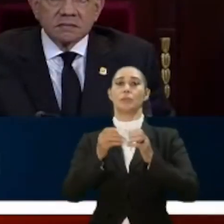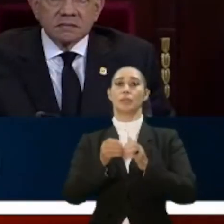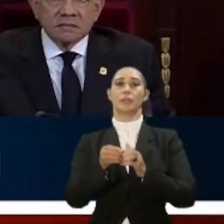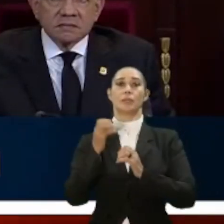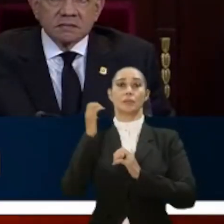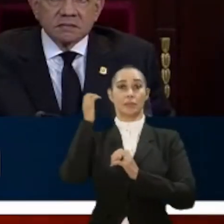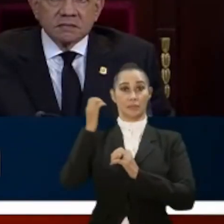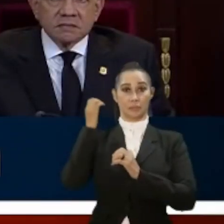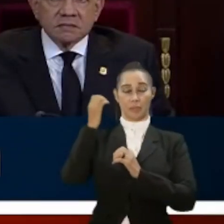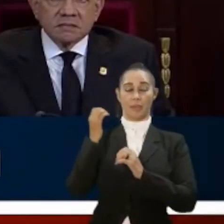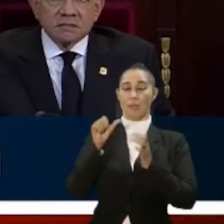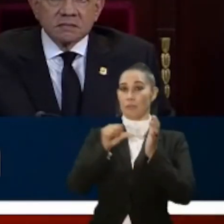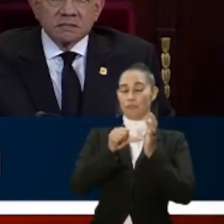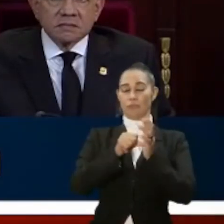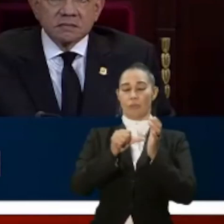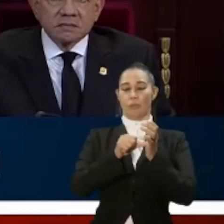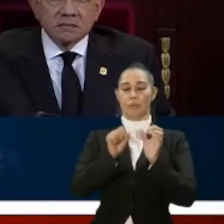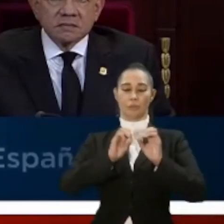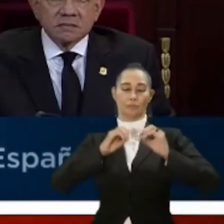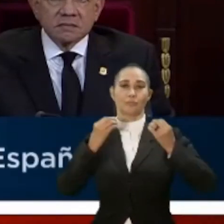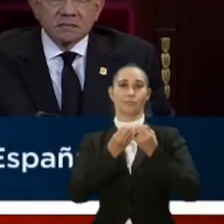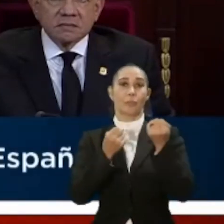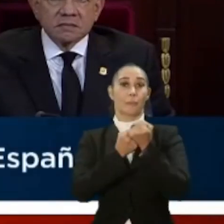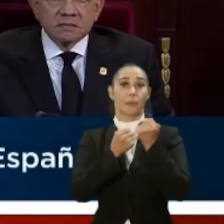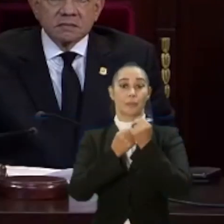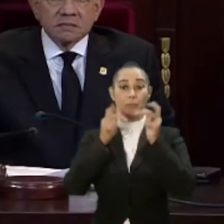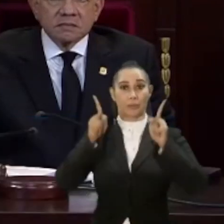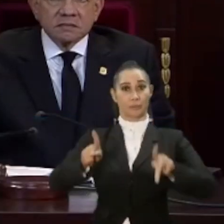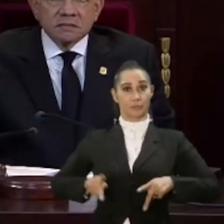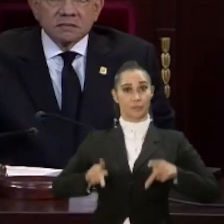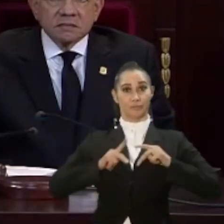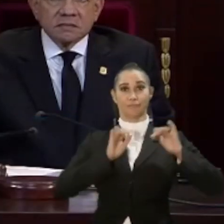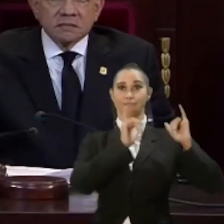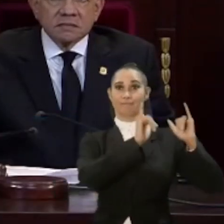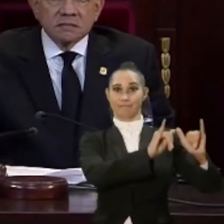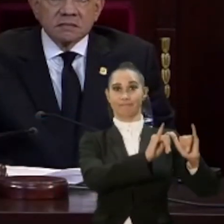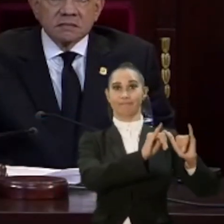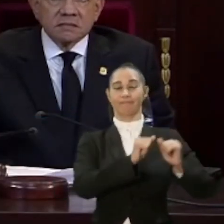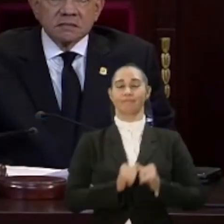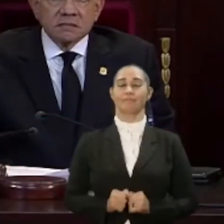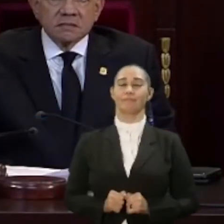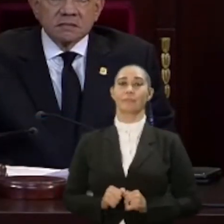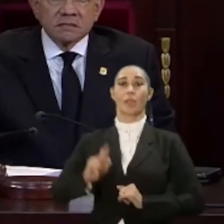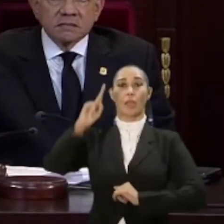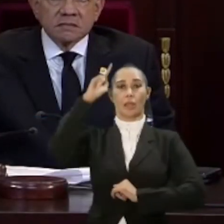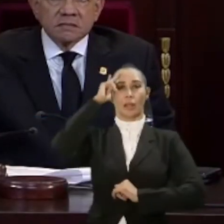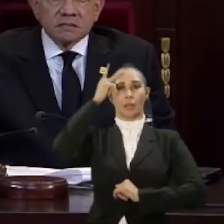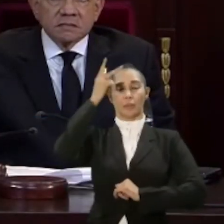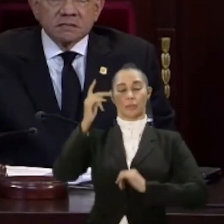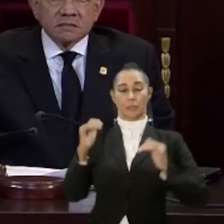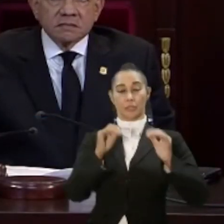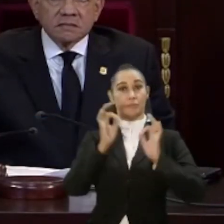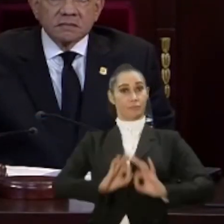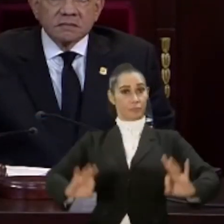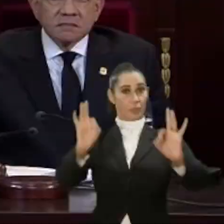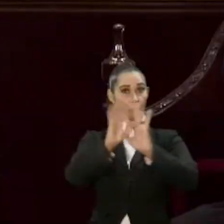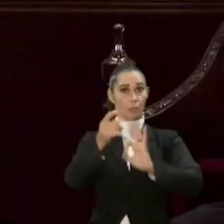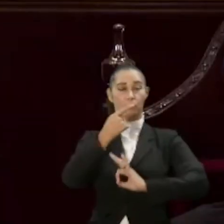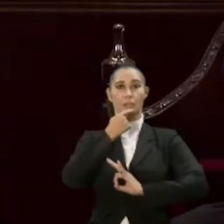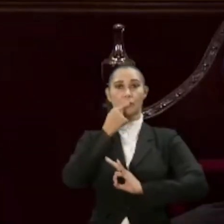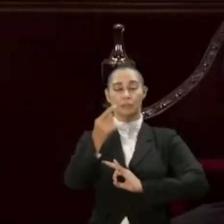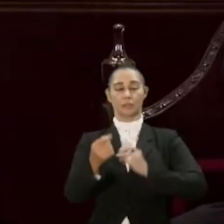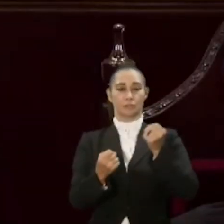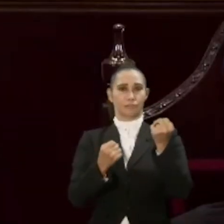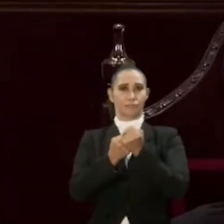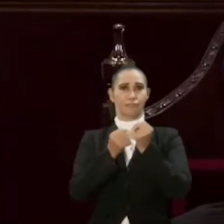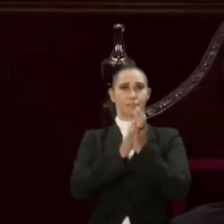una oficina para apoyar a nuestra comunidad allá en España. En cuanto a la política exterior multilateral, es importante resaltar el